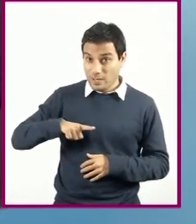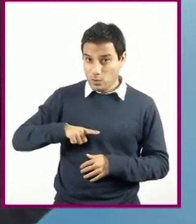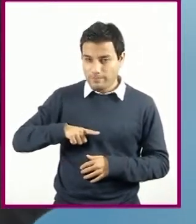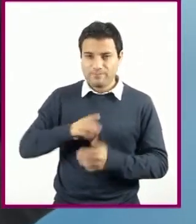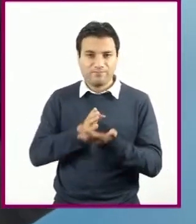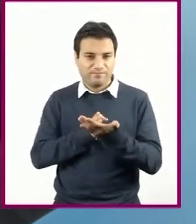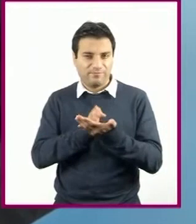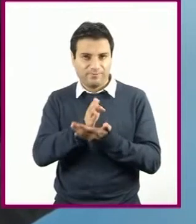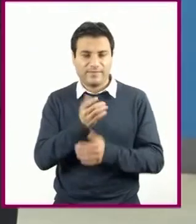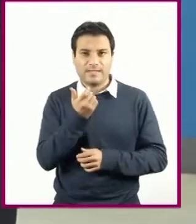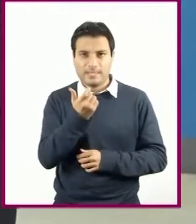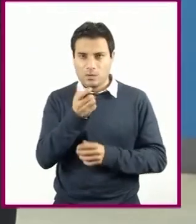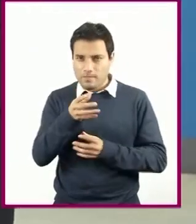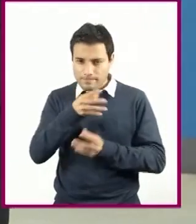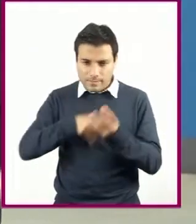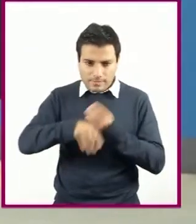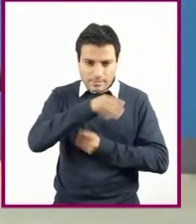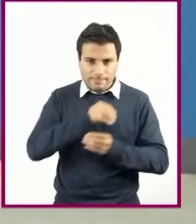la economía.